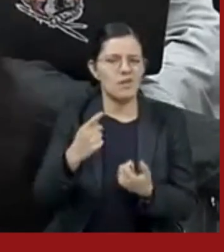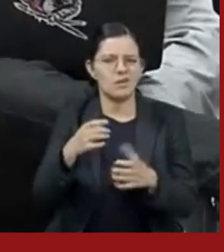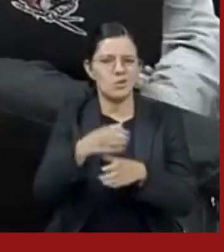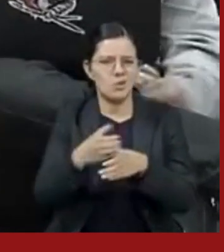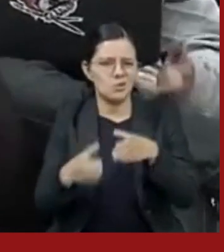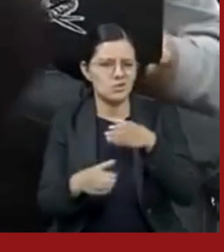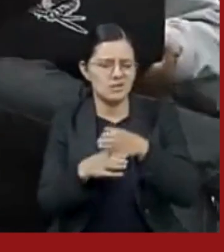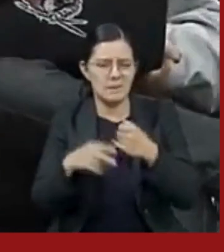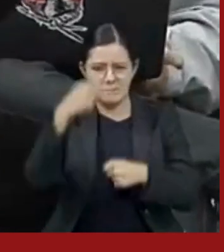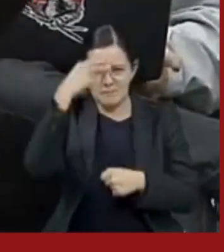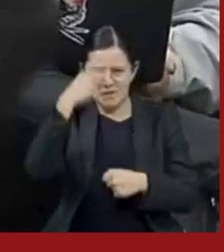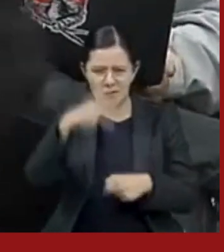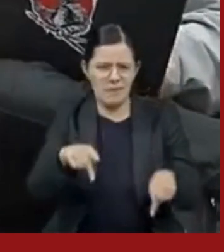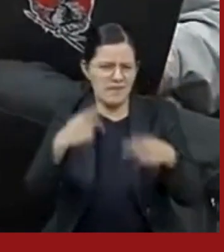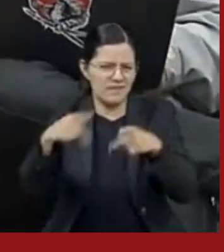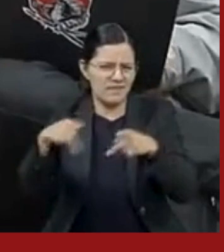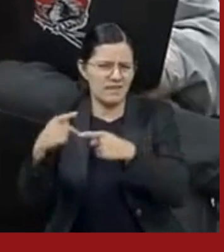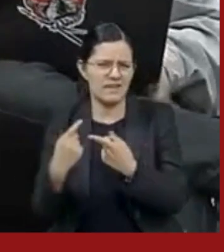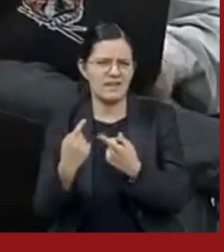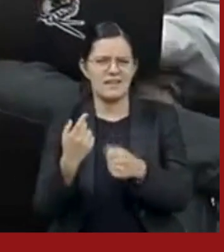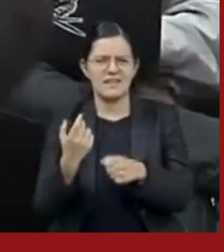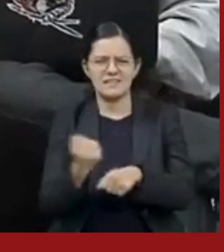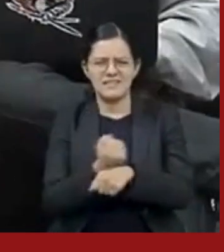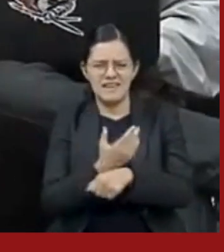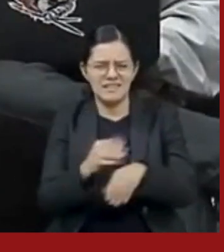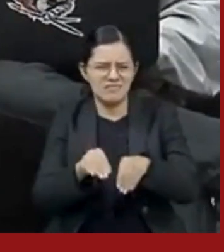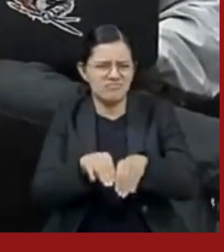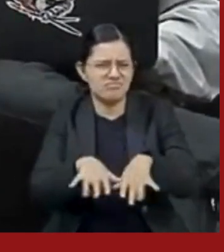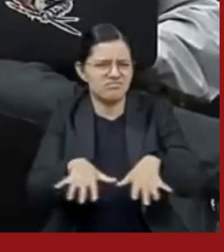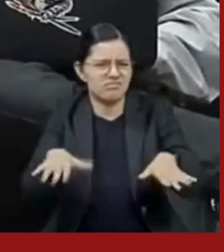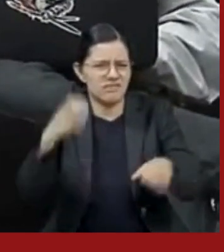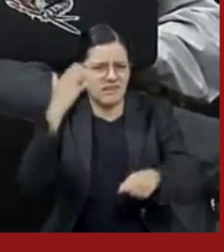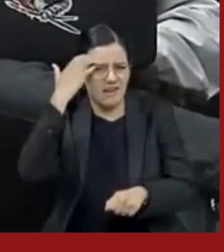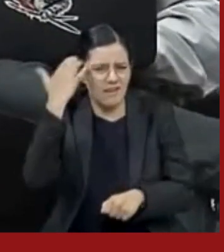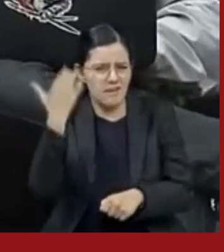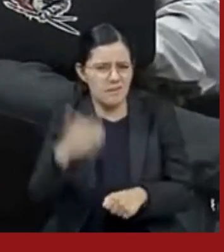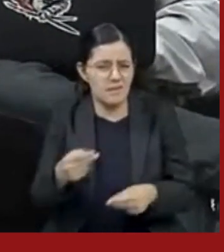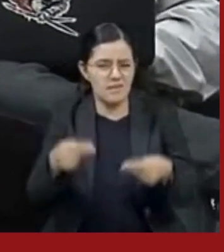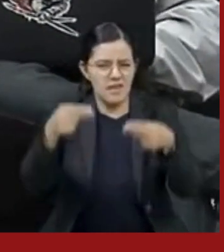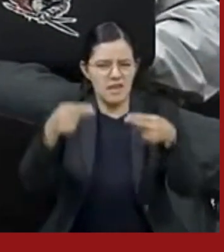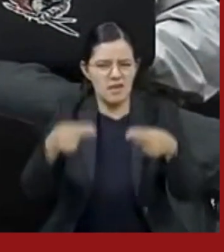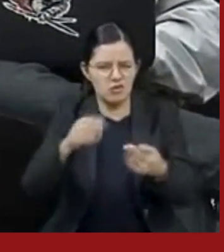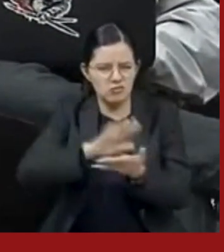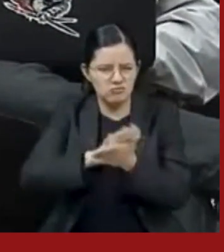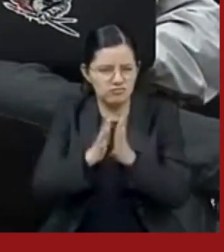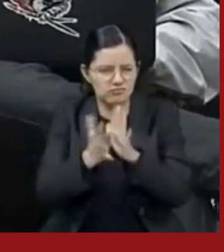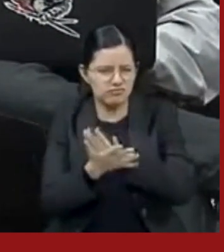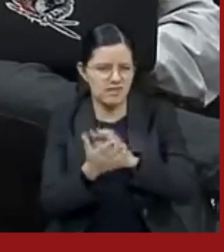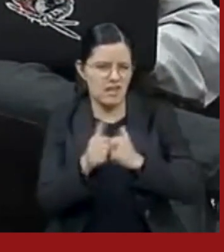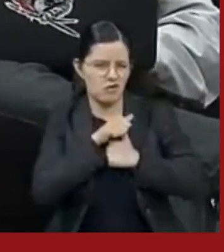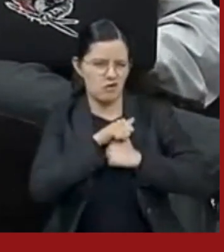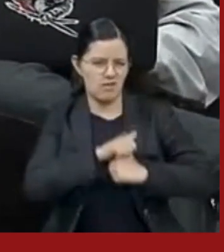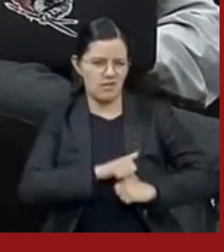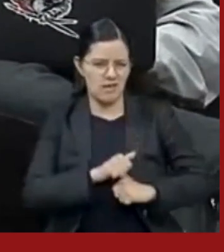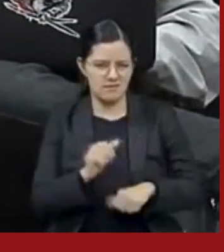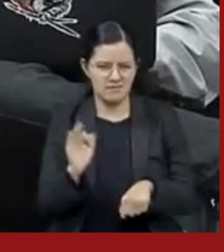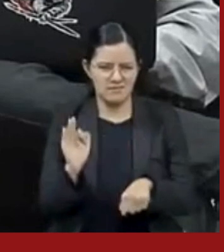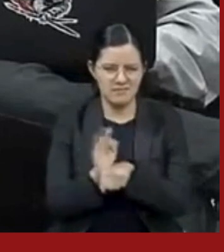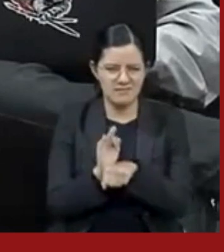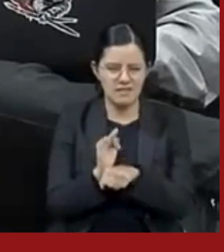de traición a la patria, de baño de sangre, de criminalidad, de negocios al cobijo del poder? Se